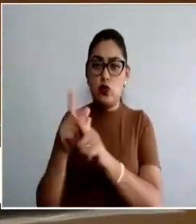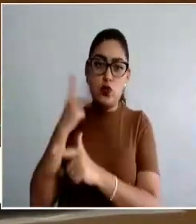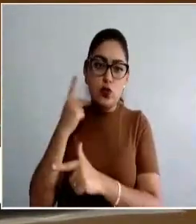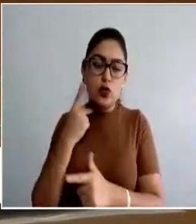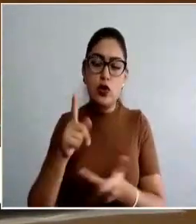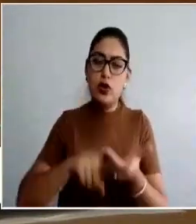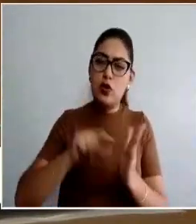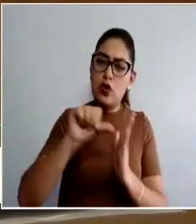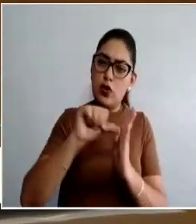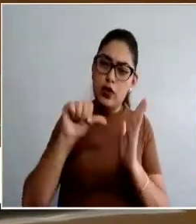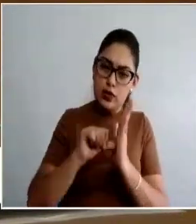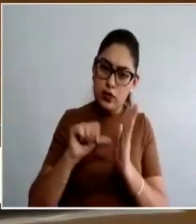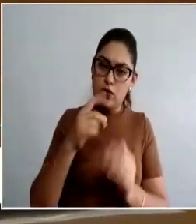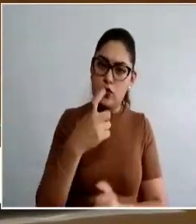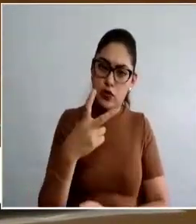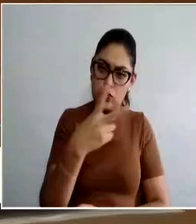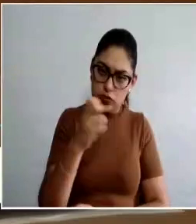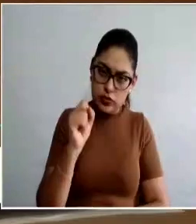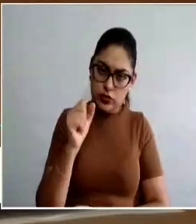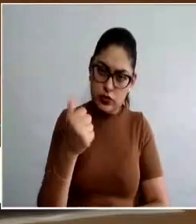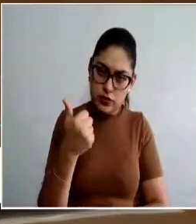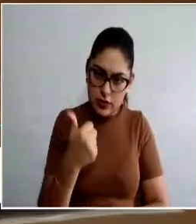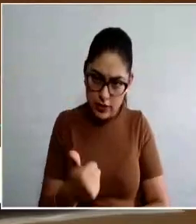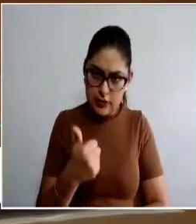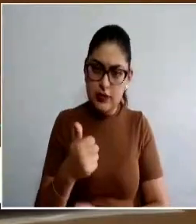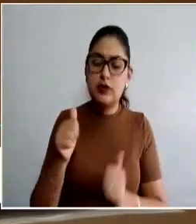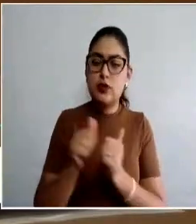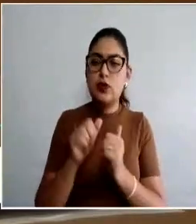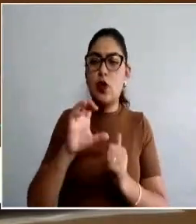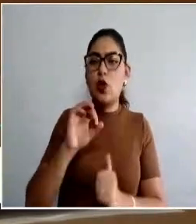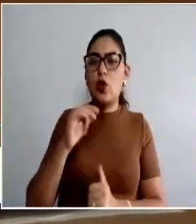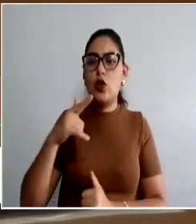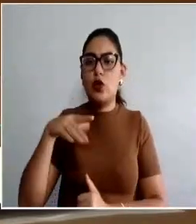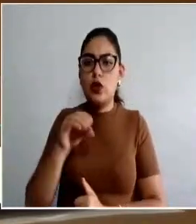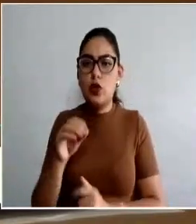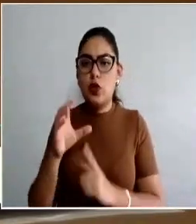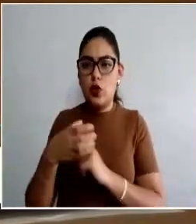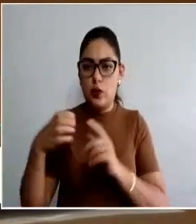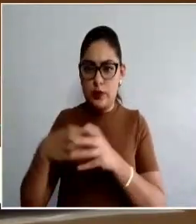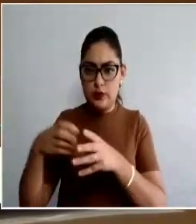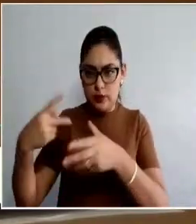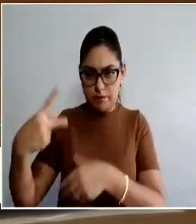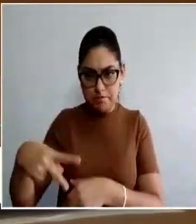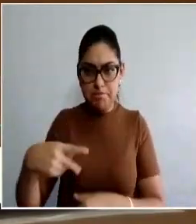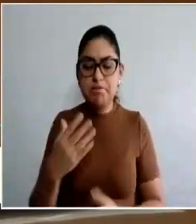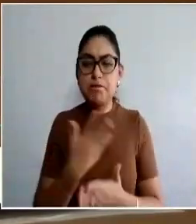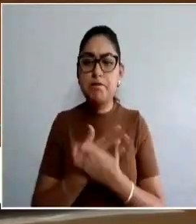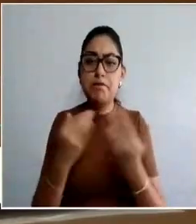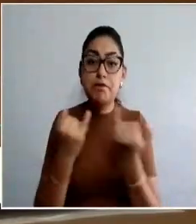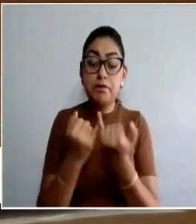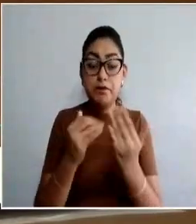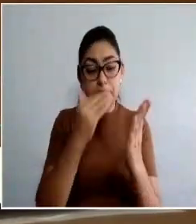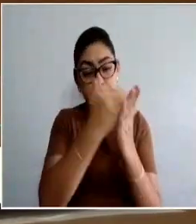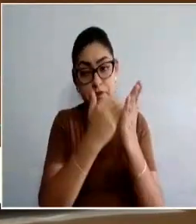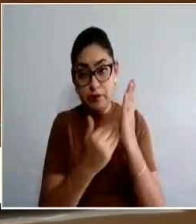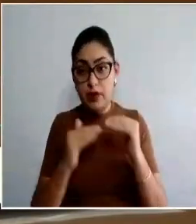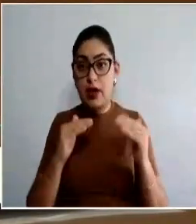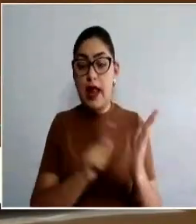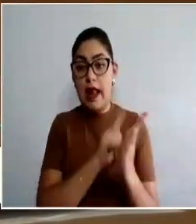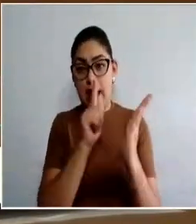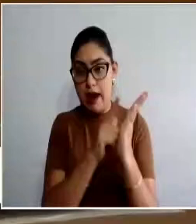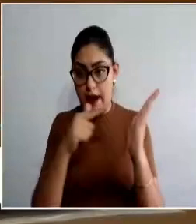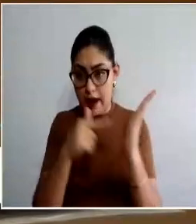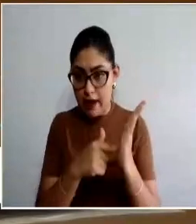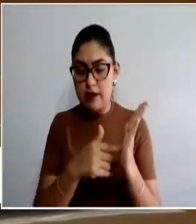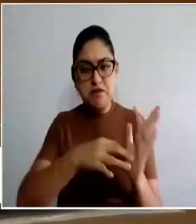local además se desestiman los gravios relacionados con la presunta violación de los principios de legalidad congruencia incerteza jurídica así como el planteamiento de